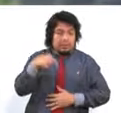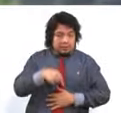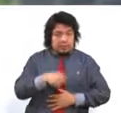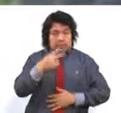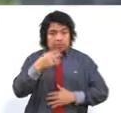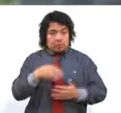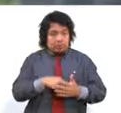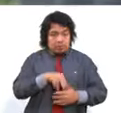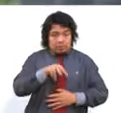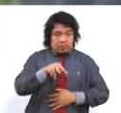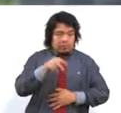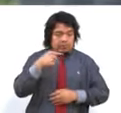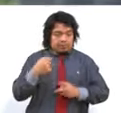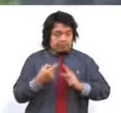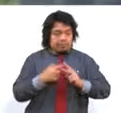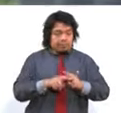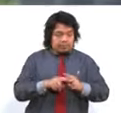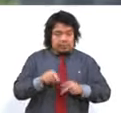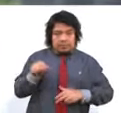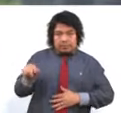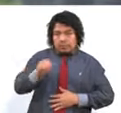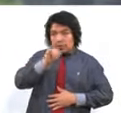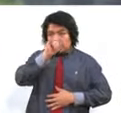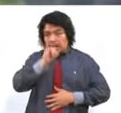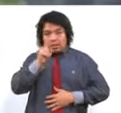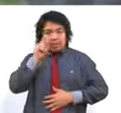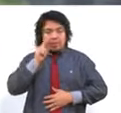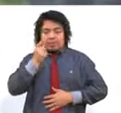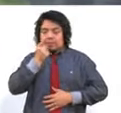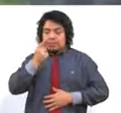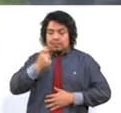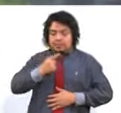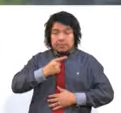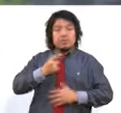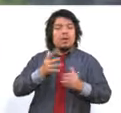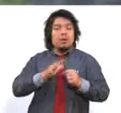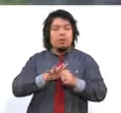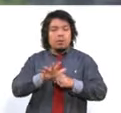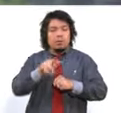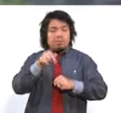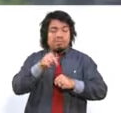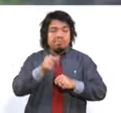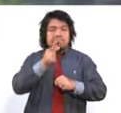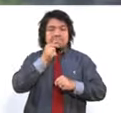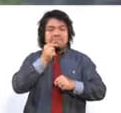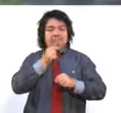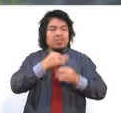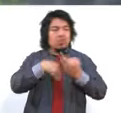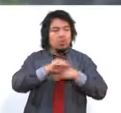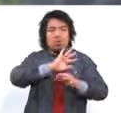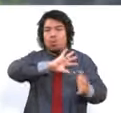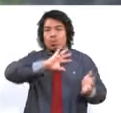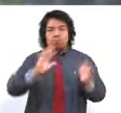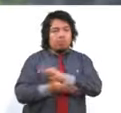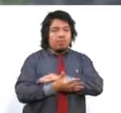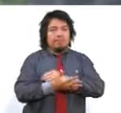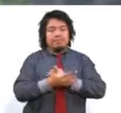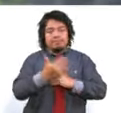Secretaría, la instrucción de la jefa de gobierno fue revolucionar las capacidades de esta misma policía para generar